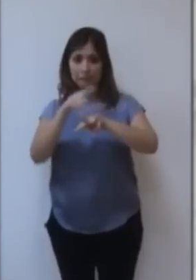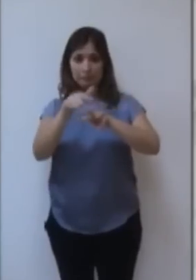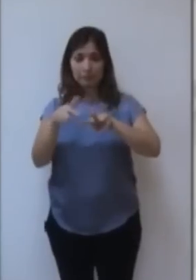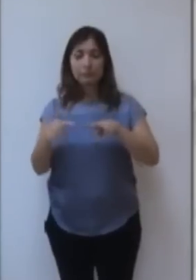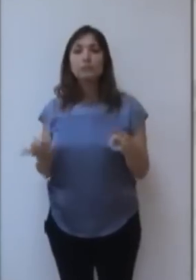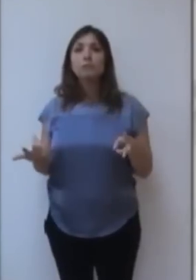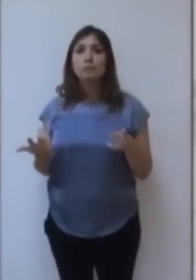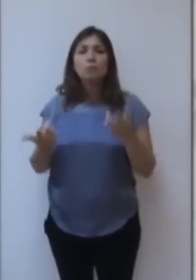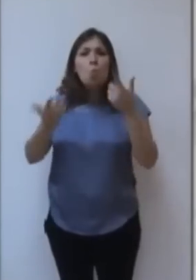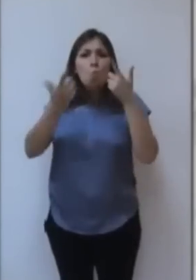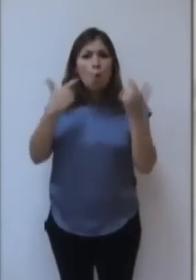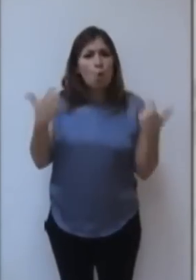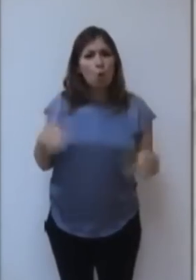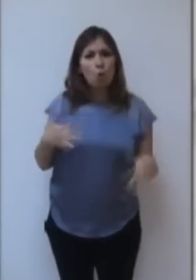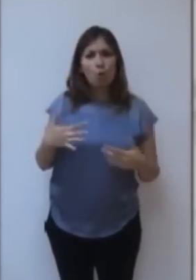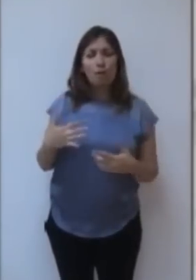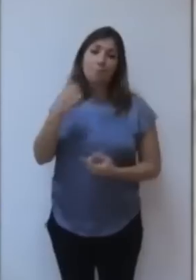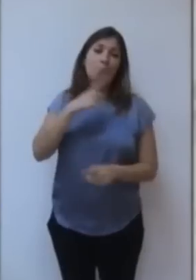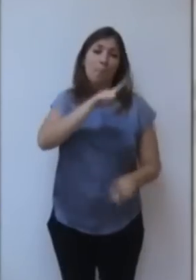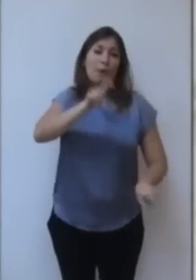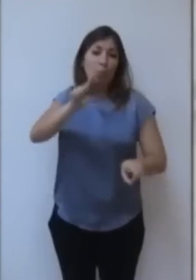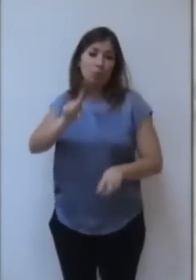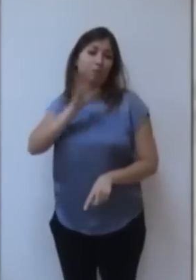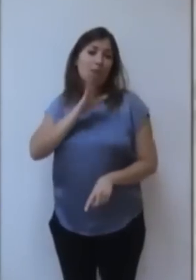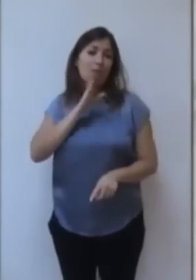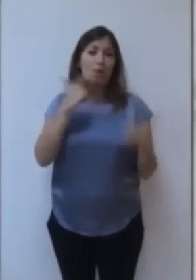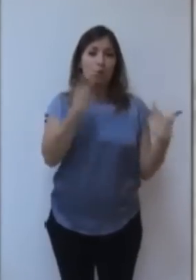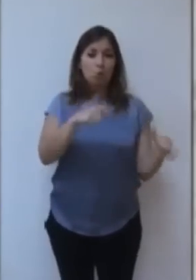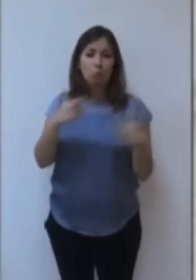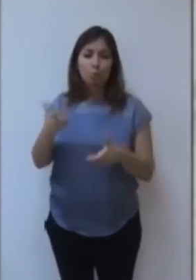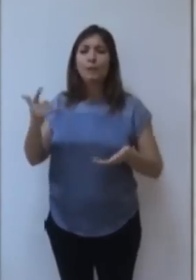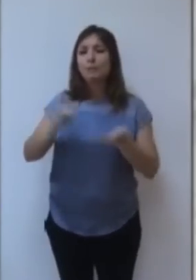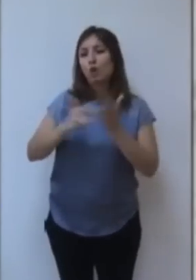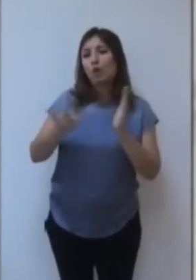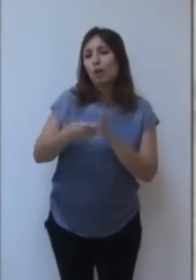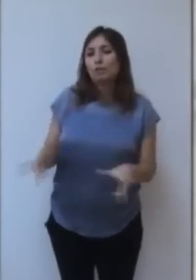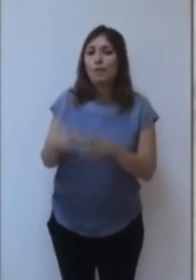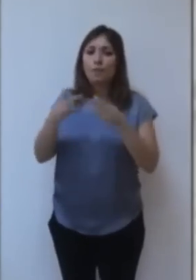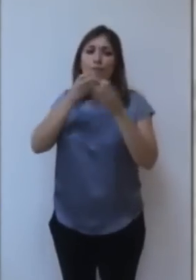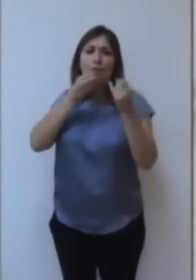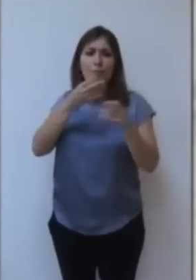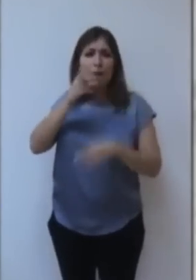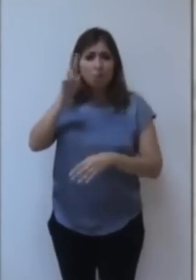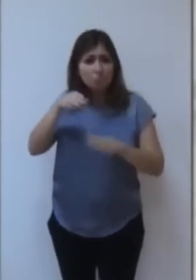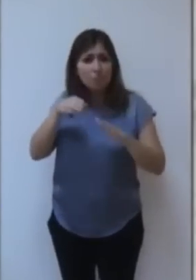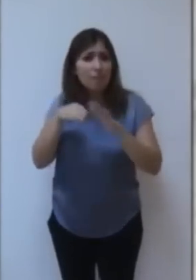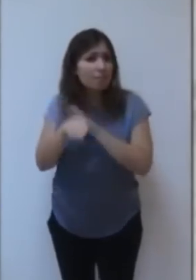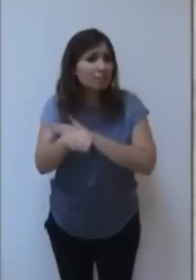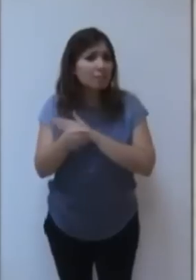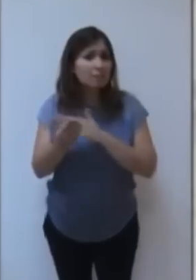diferencia el grupo, a una pregunta que se hacía y era ¿las tecnologías de la sociedad de la información son